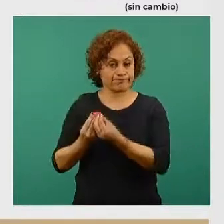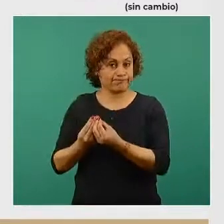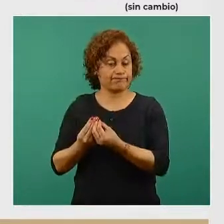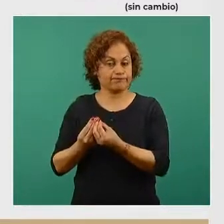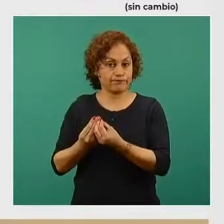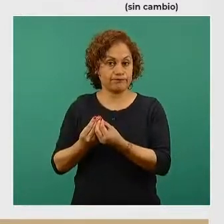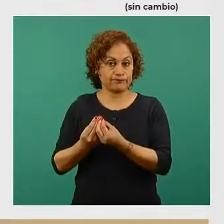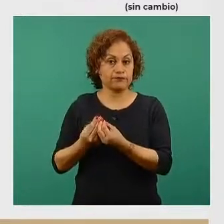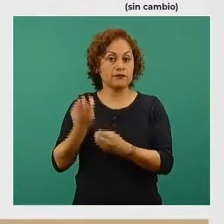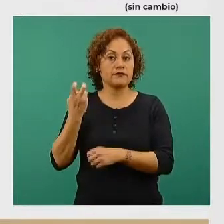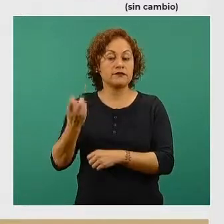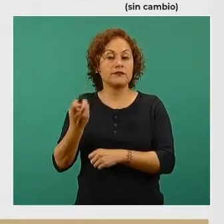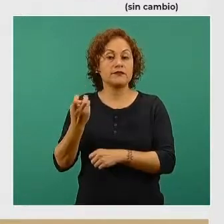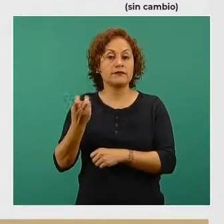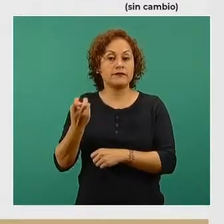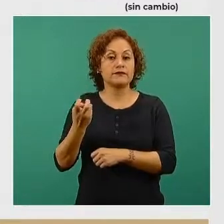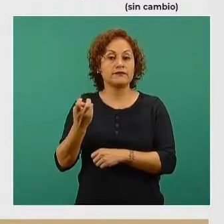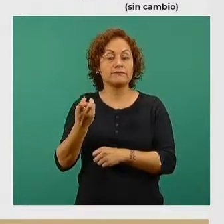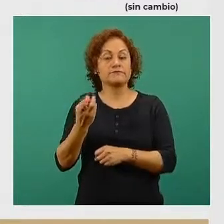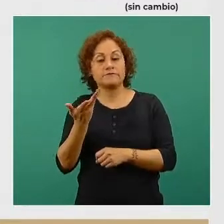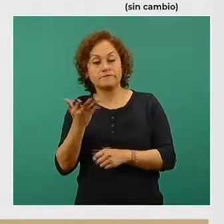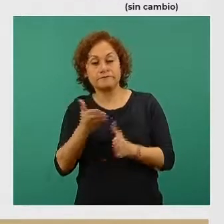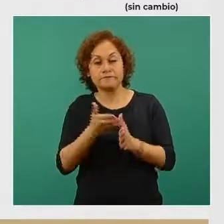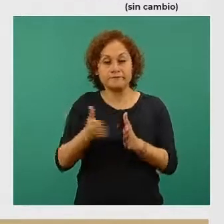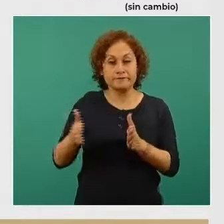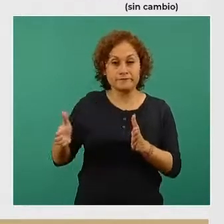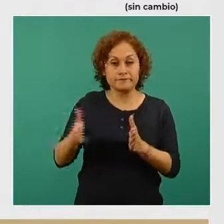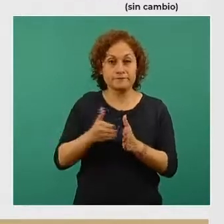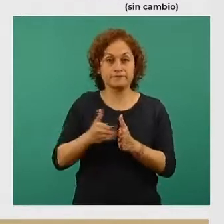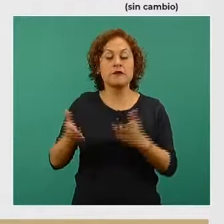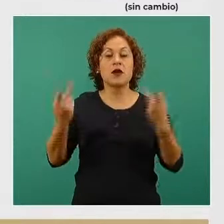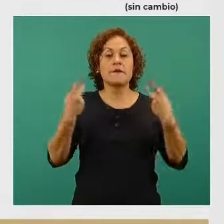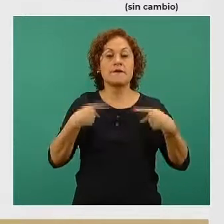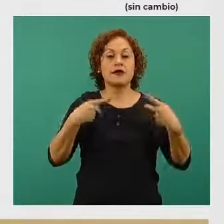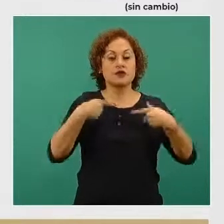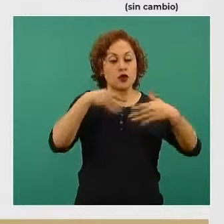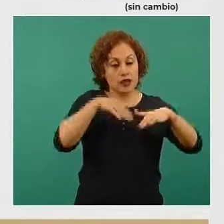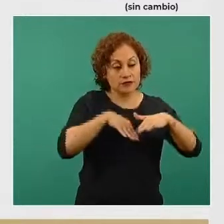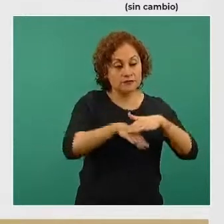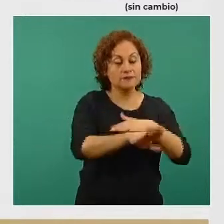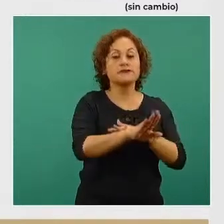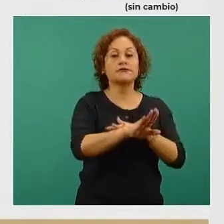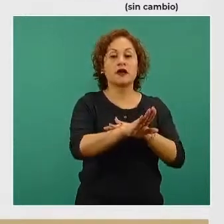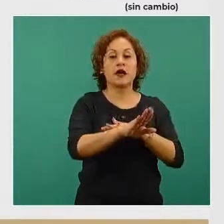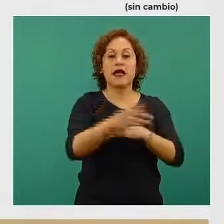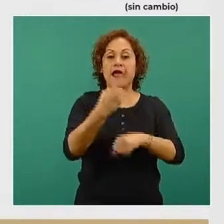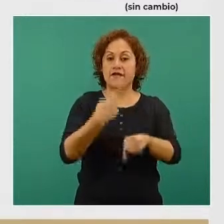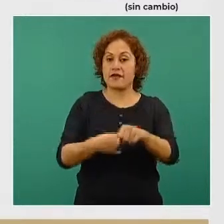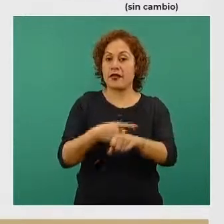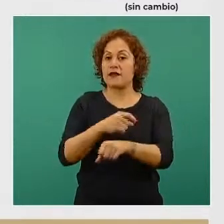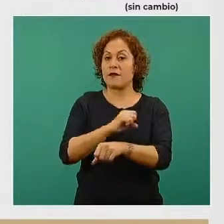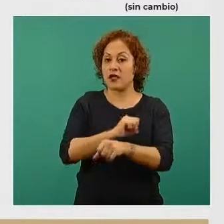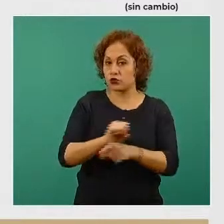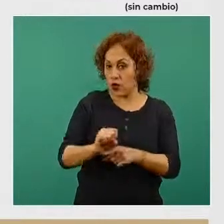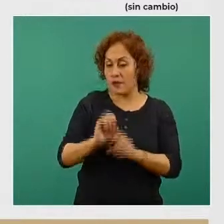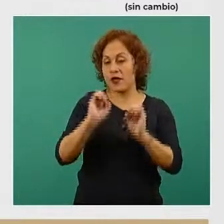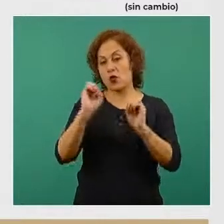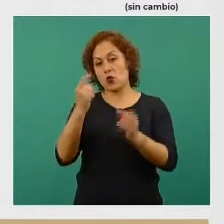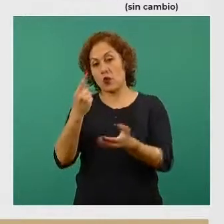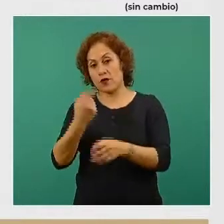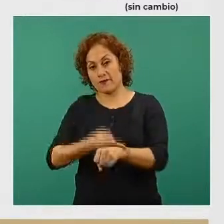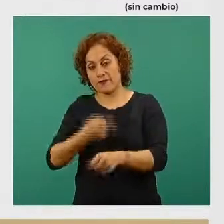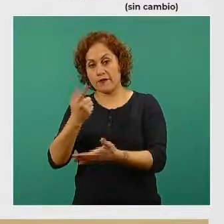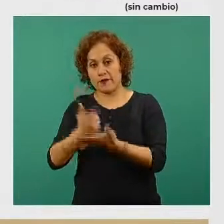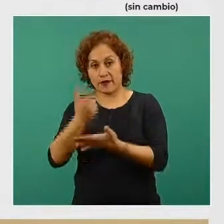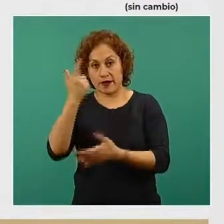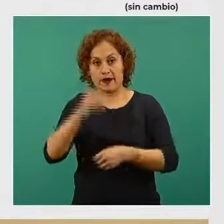precisamente el comportamiento de los que están hospitalizados en camas generales y en camas con ventilador. Como podemos ver, el